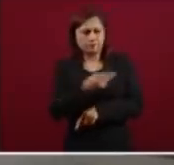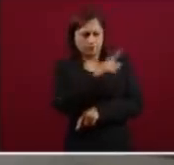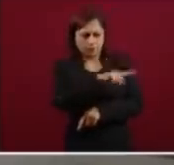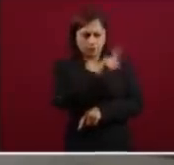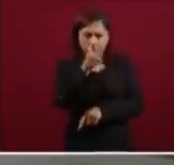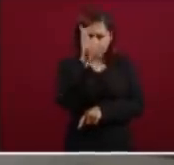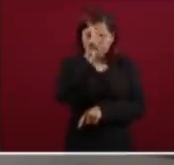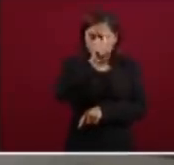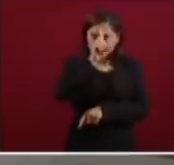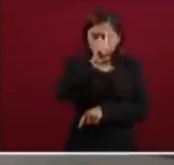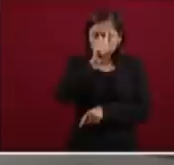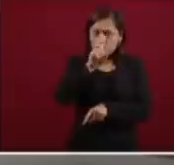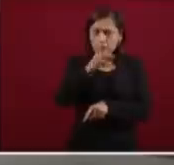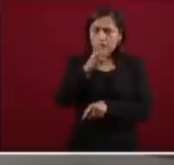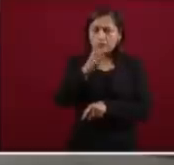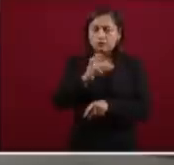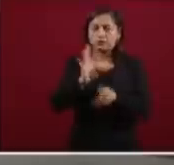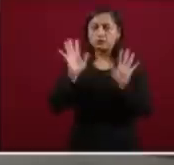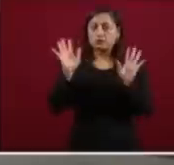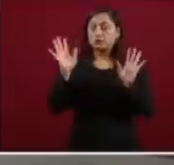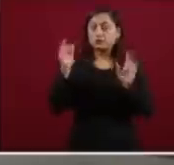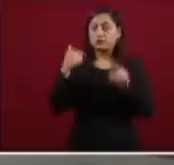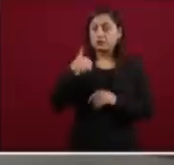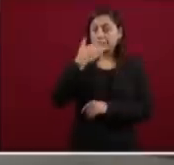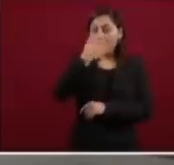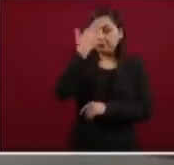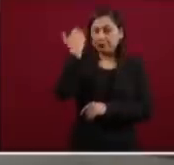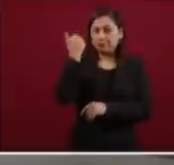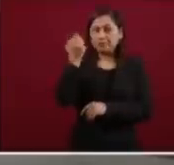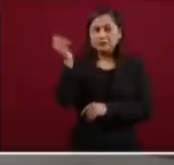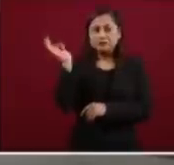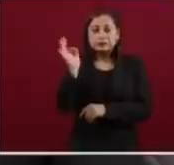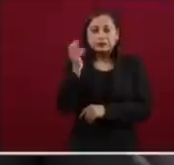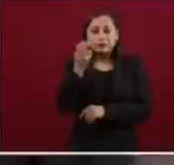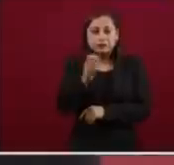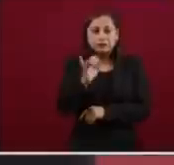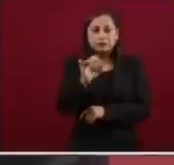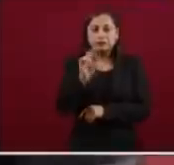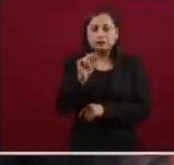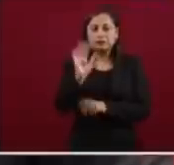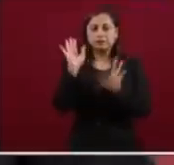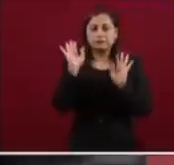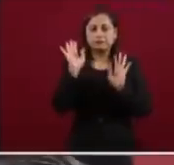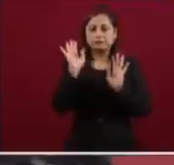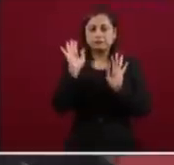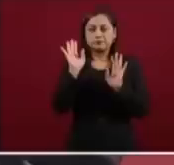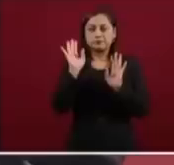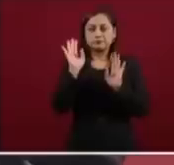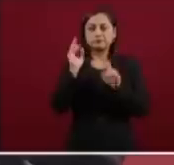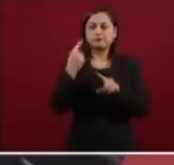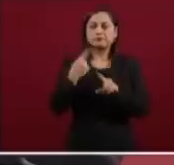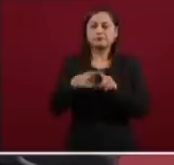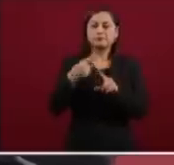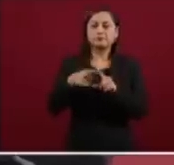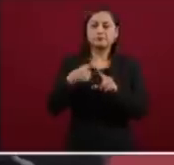discusión no sé si es por eso o sea este eso lo va a resolver